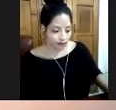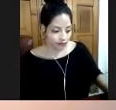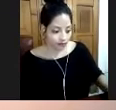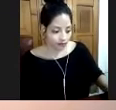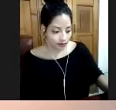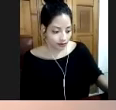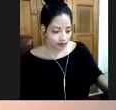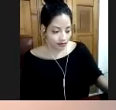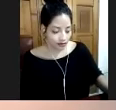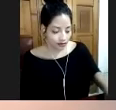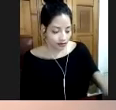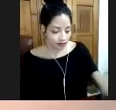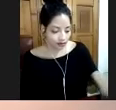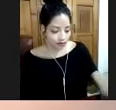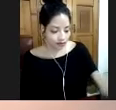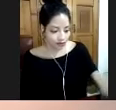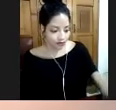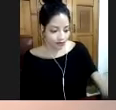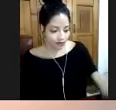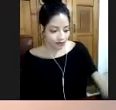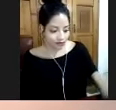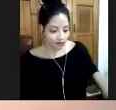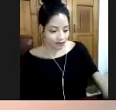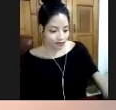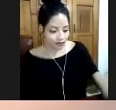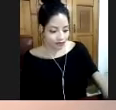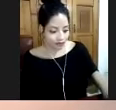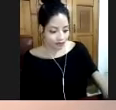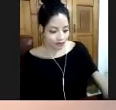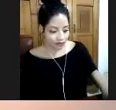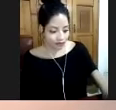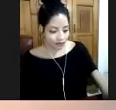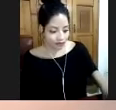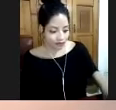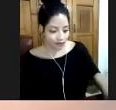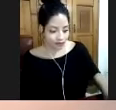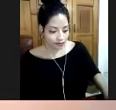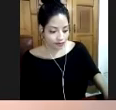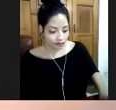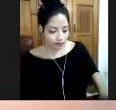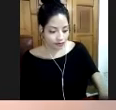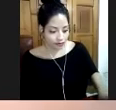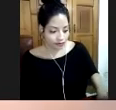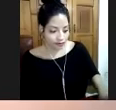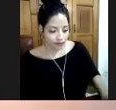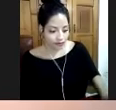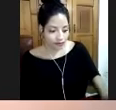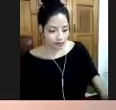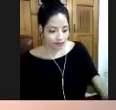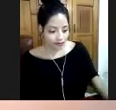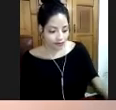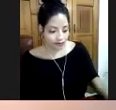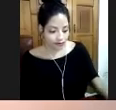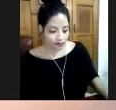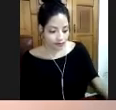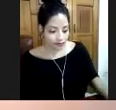Me parece interesante tener el punto de vista de los padres, conocer sus miedos, sus dificultades, y contrarrestar todo